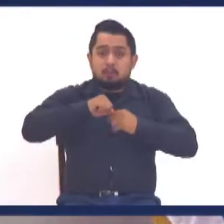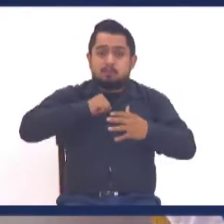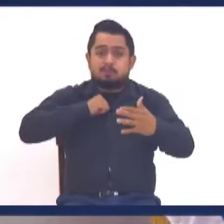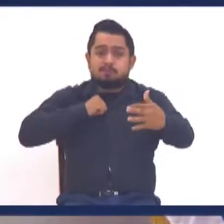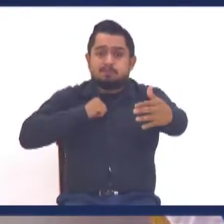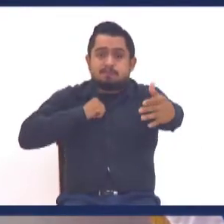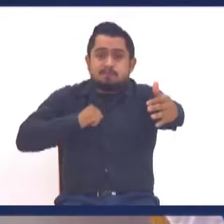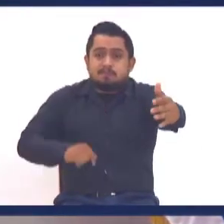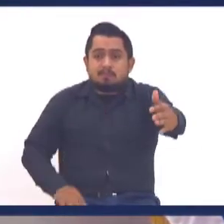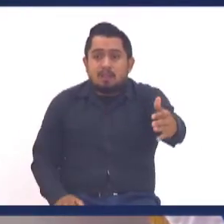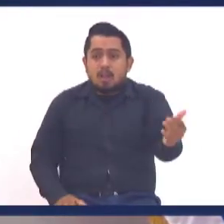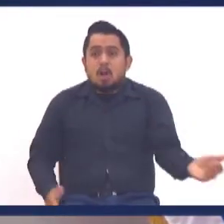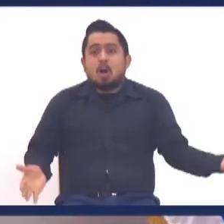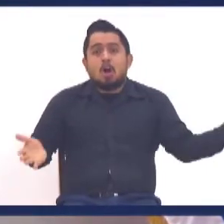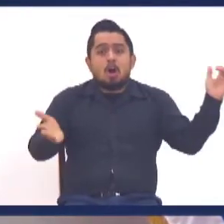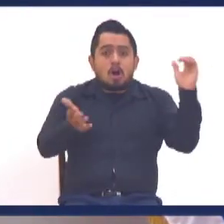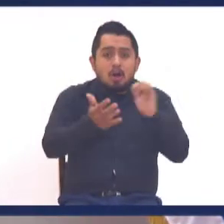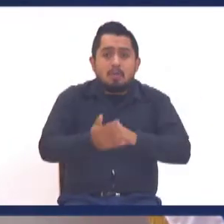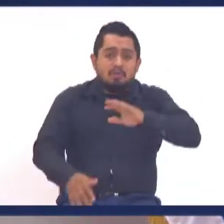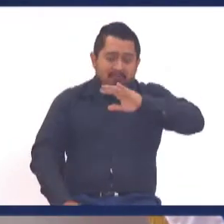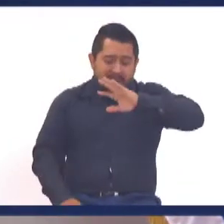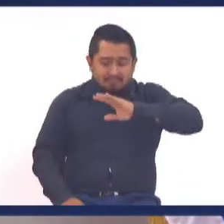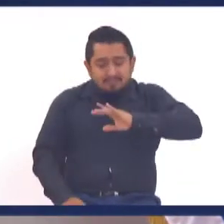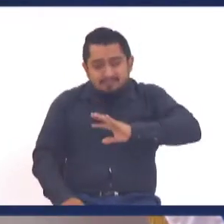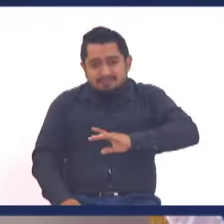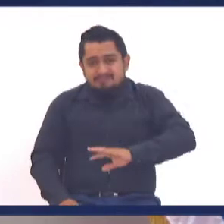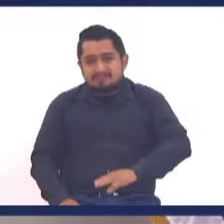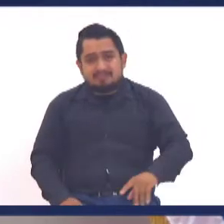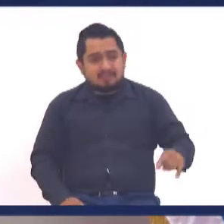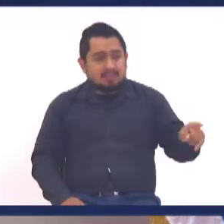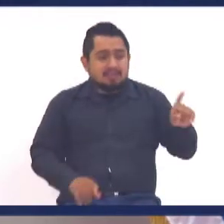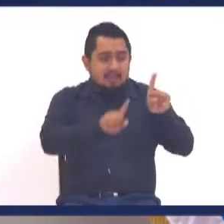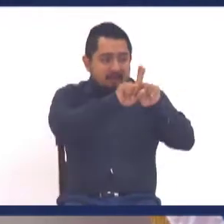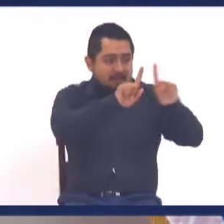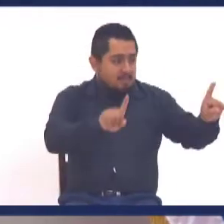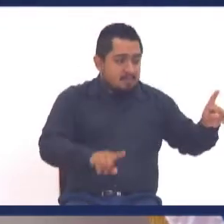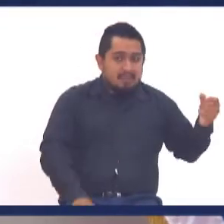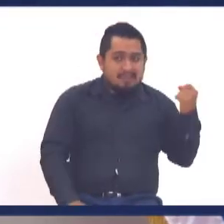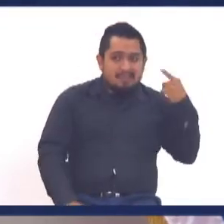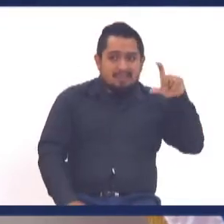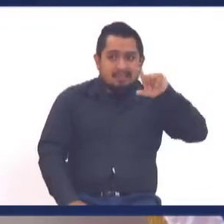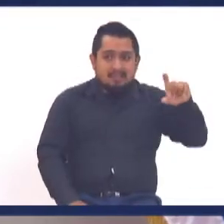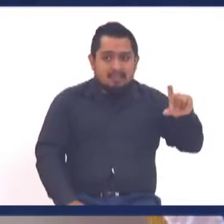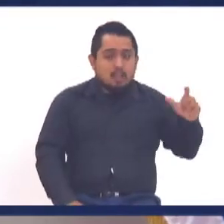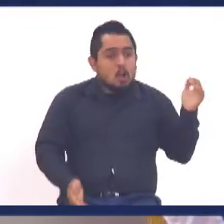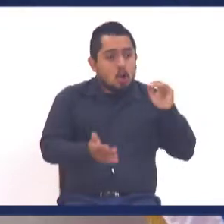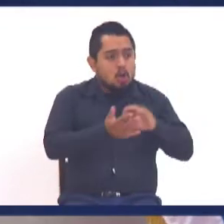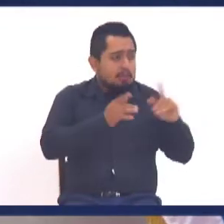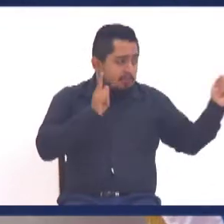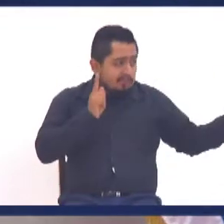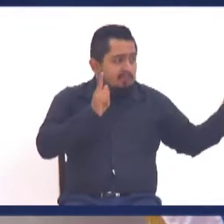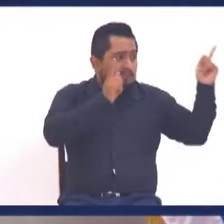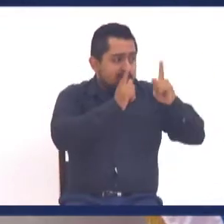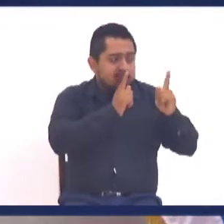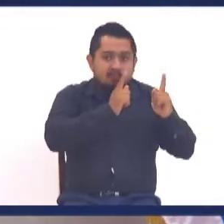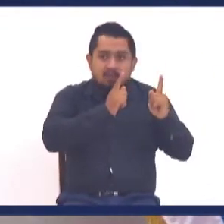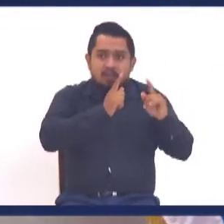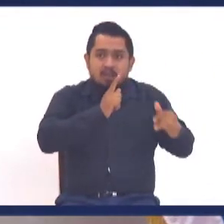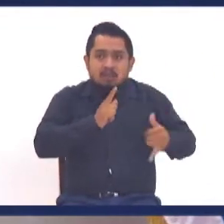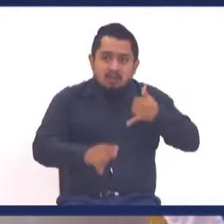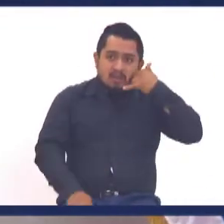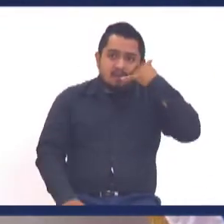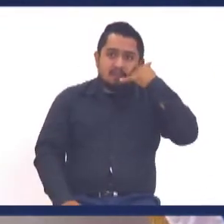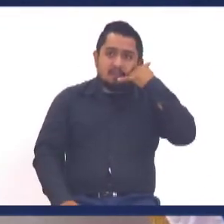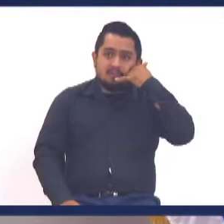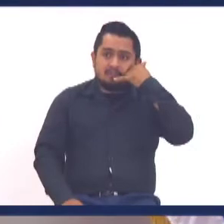manos y volvió a caer en depresión y hace un par de semanas acaba de aparecer y cuando vi sonar el teléfono